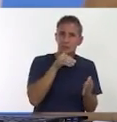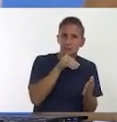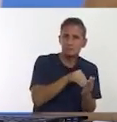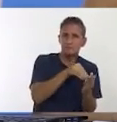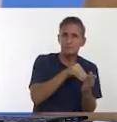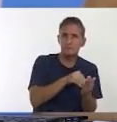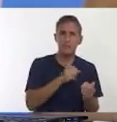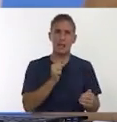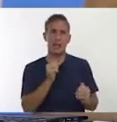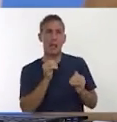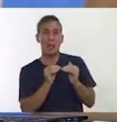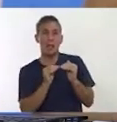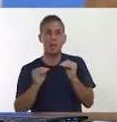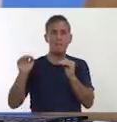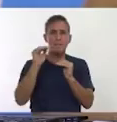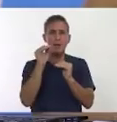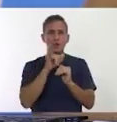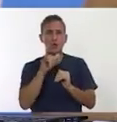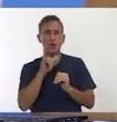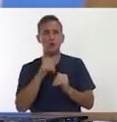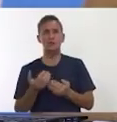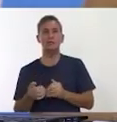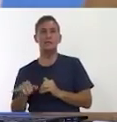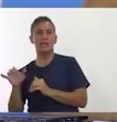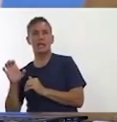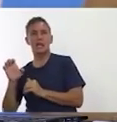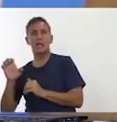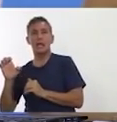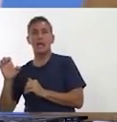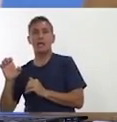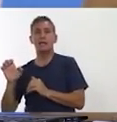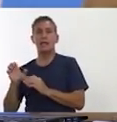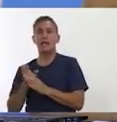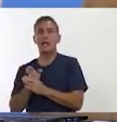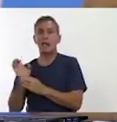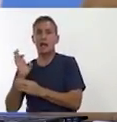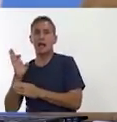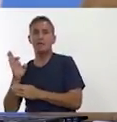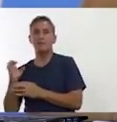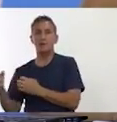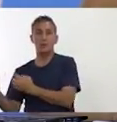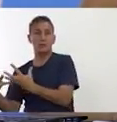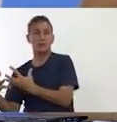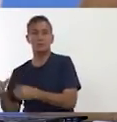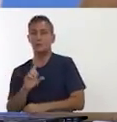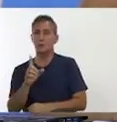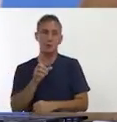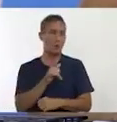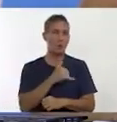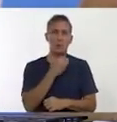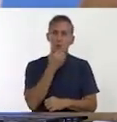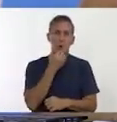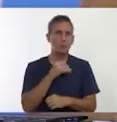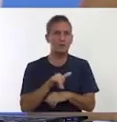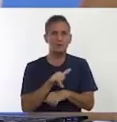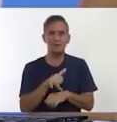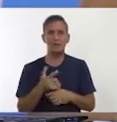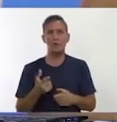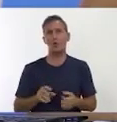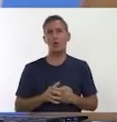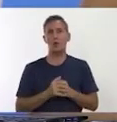incidente tiene que ser mayor o igual que la frecuencia umbral. No puede ser